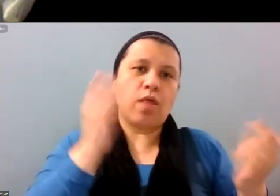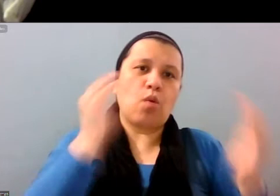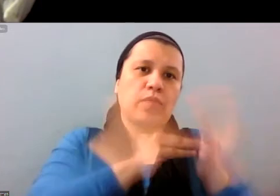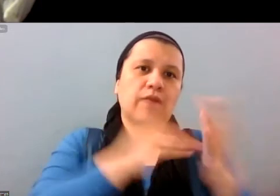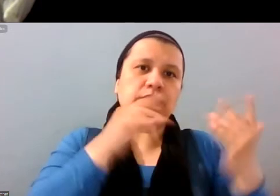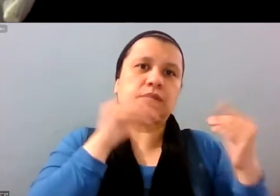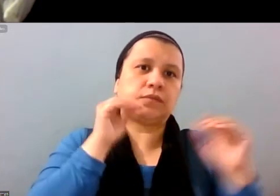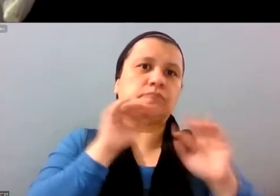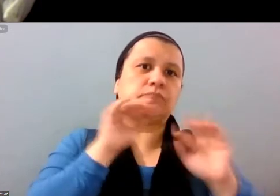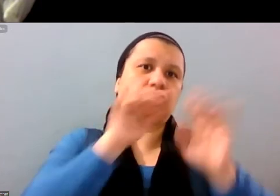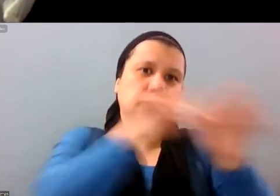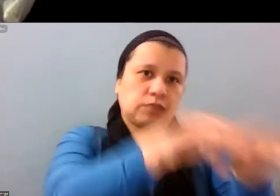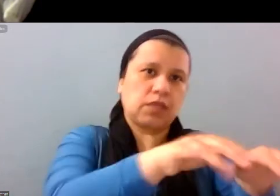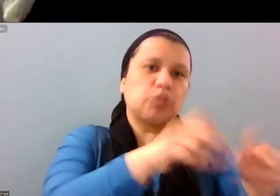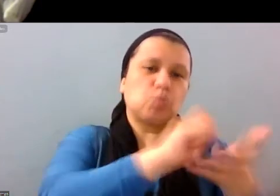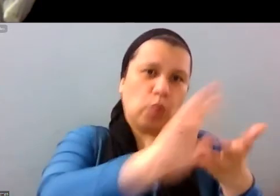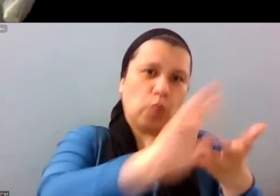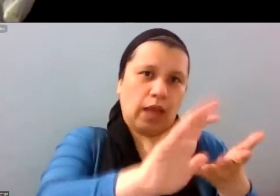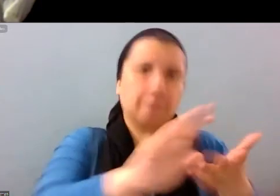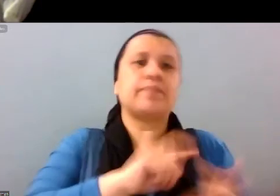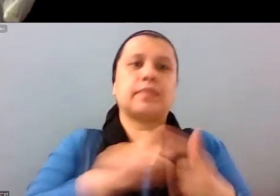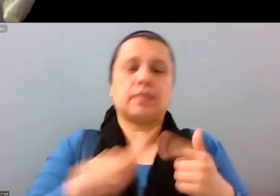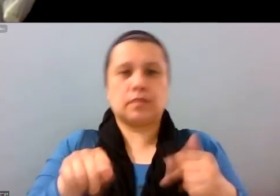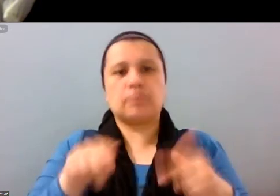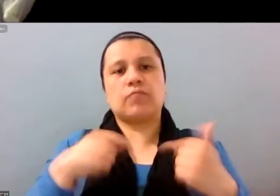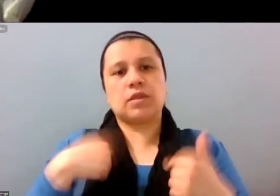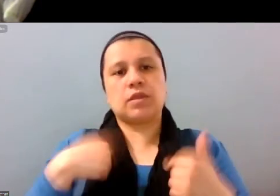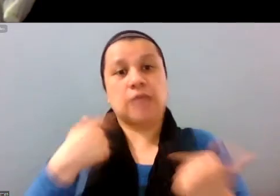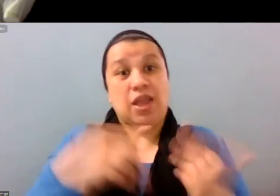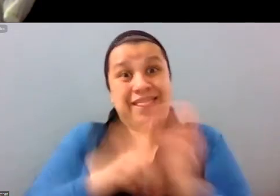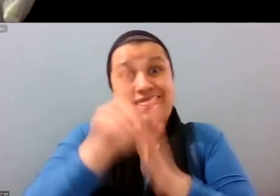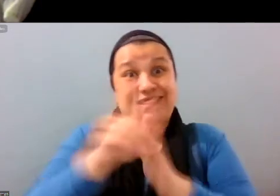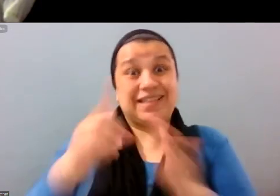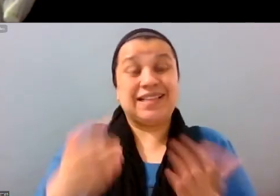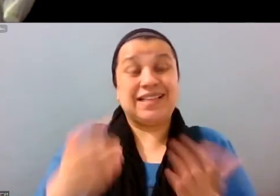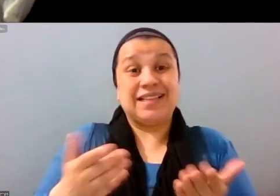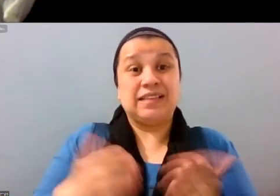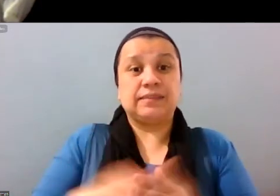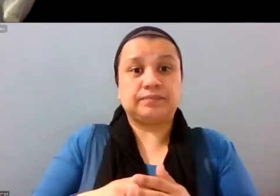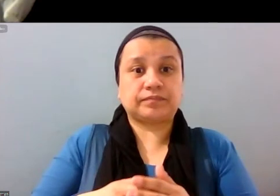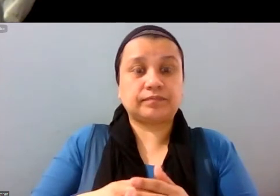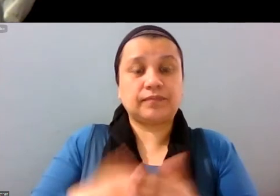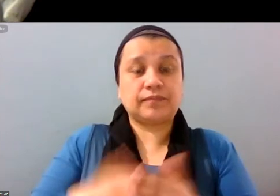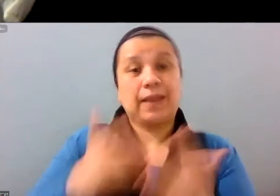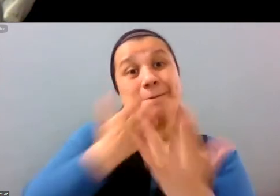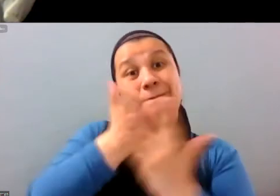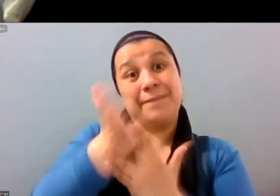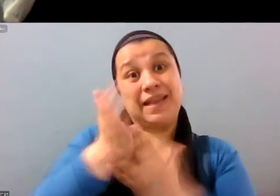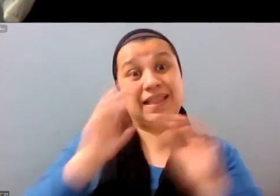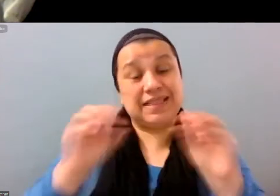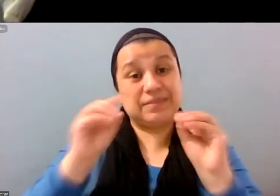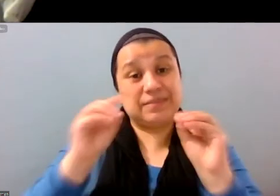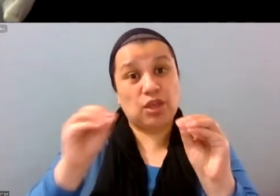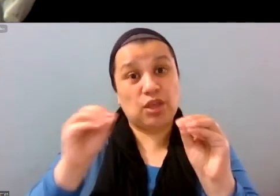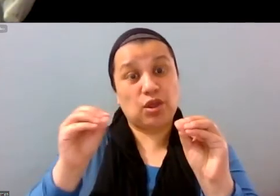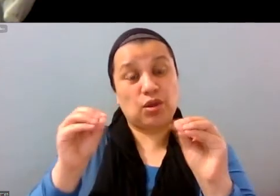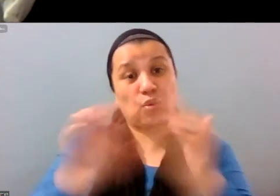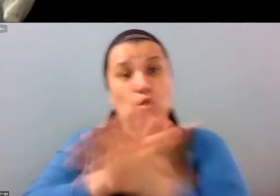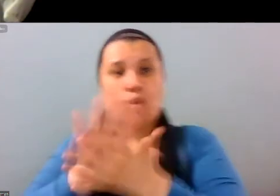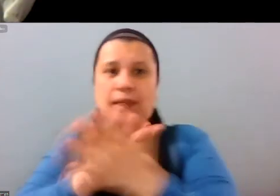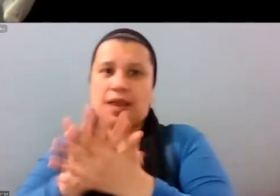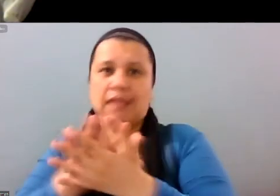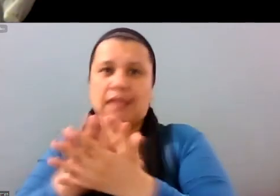trabajo lo que hemos estado desarrollando es una estrategia de mediación pedagógica combinada no hablamos hablamos